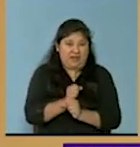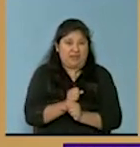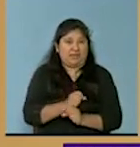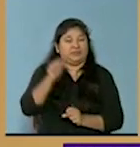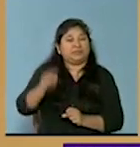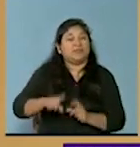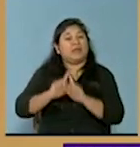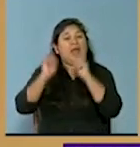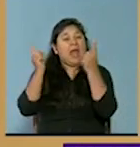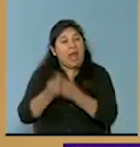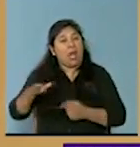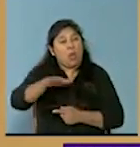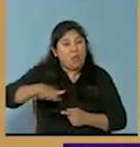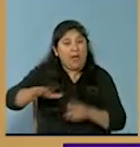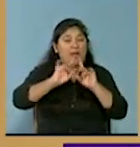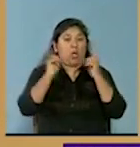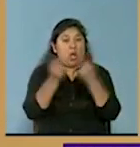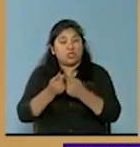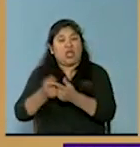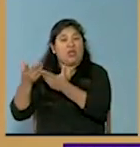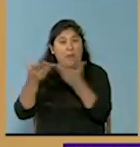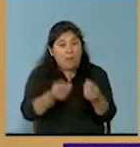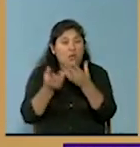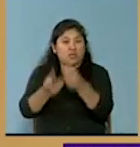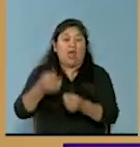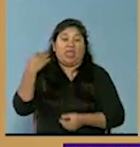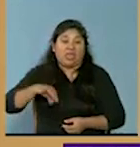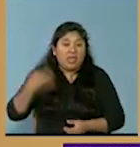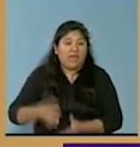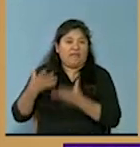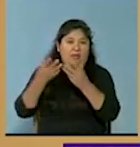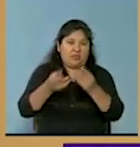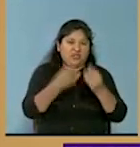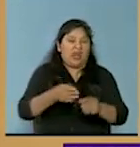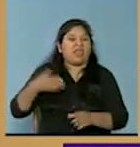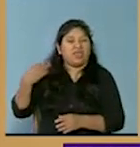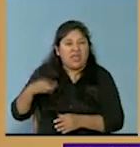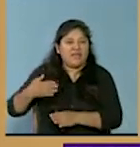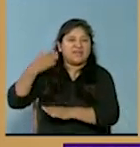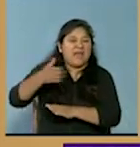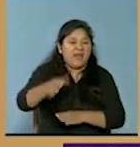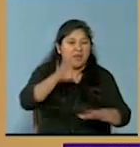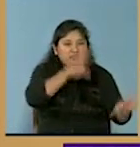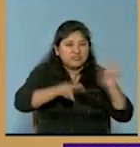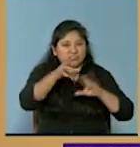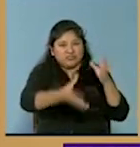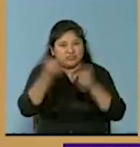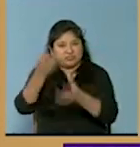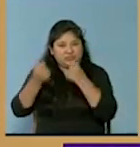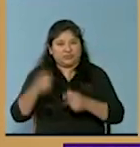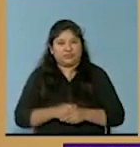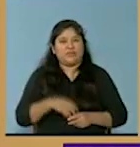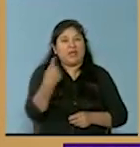centros en los barrios hay que salir básicamente es eso aparte a partir de este momento nosotros estamos largando con